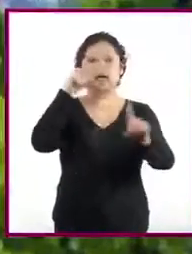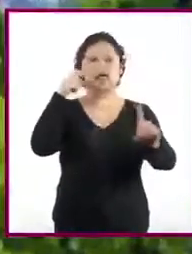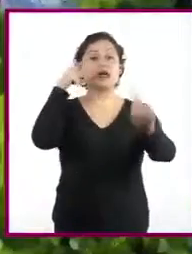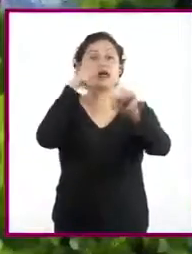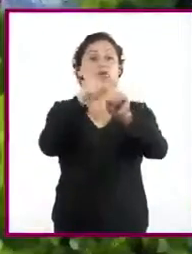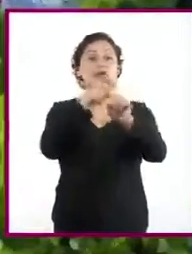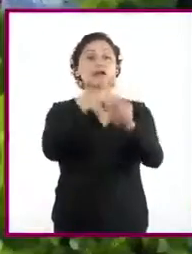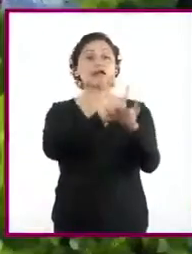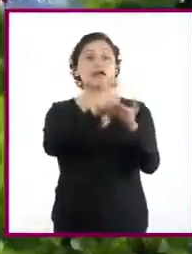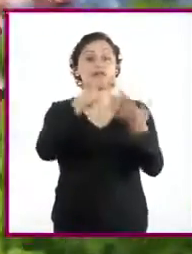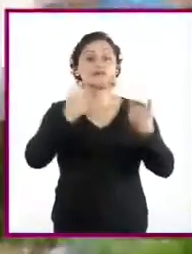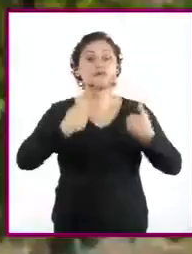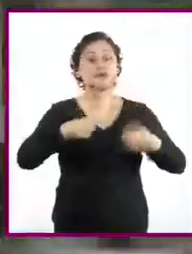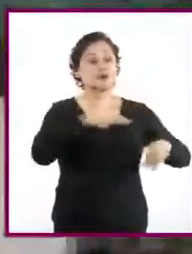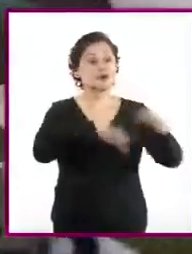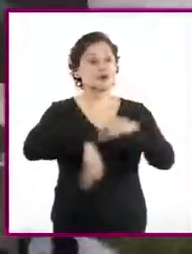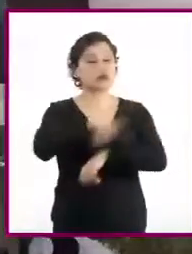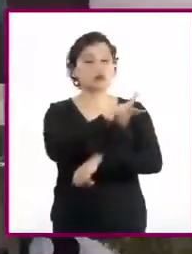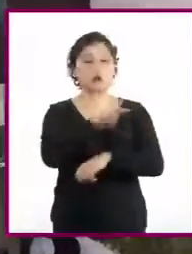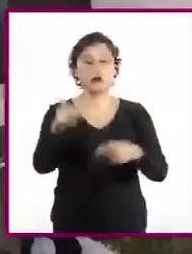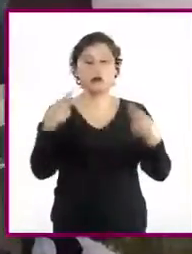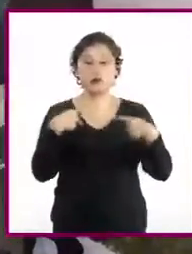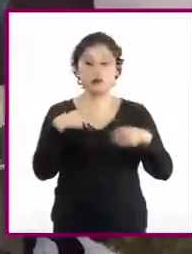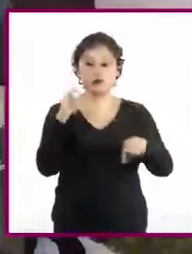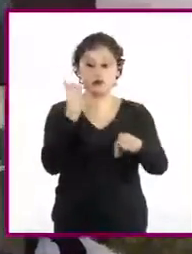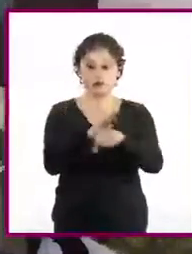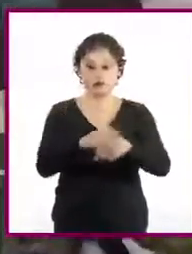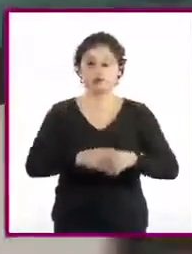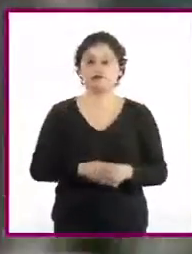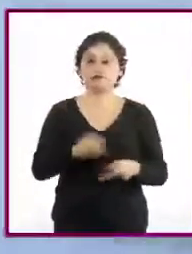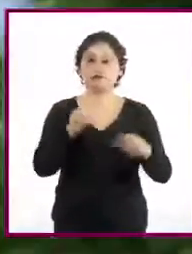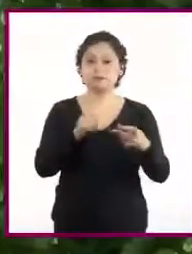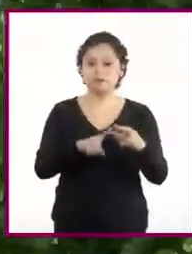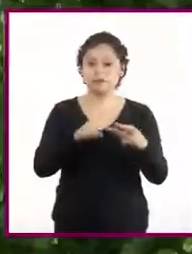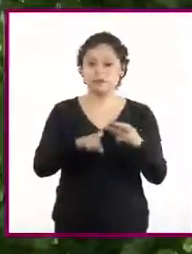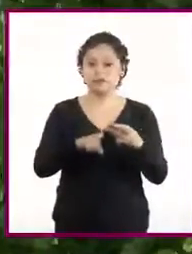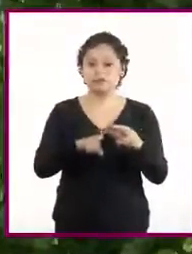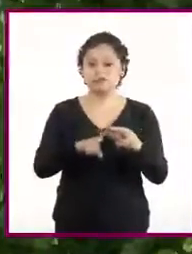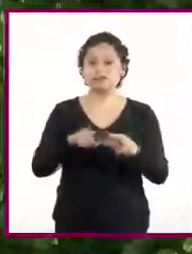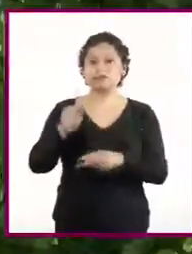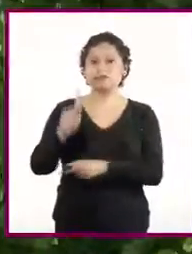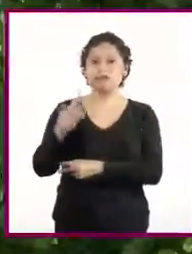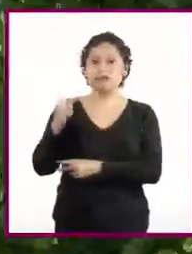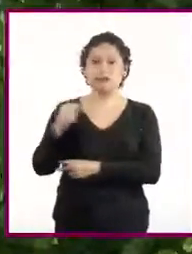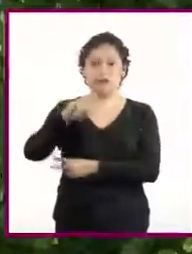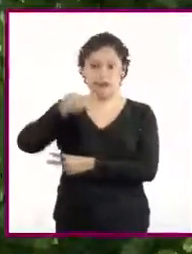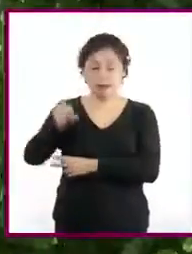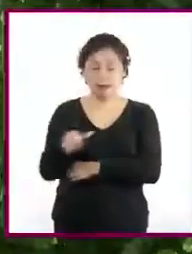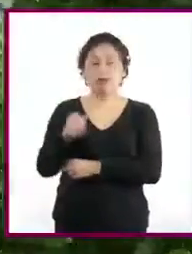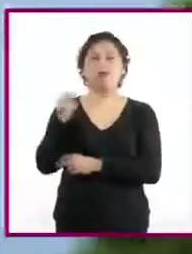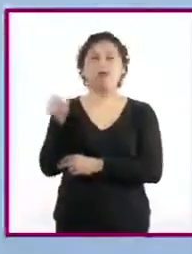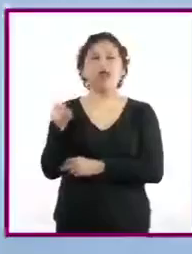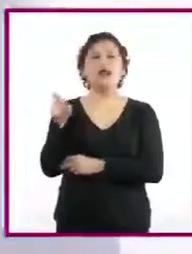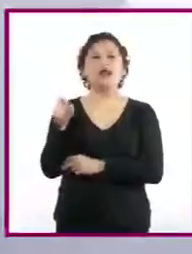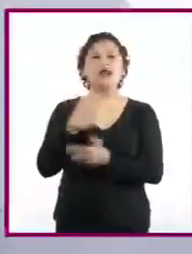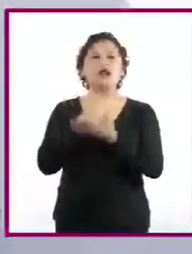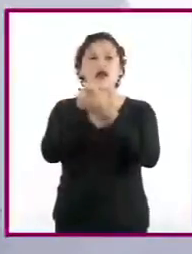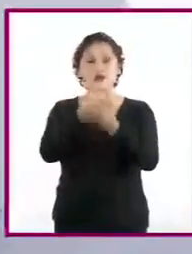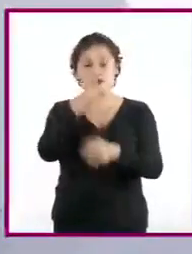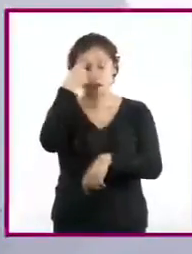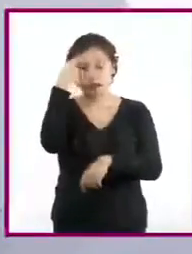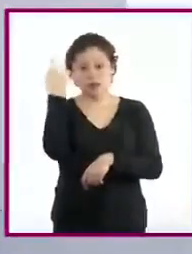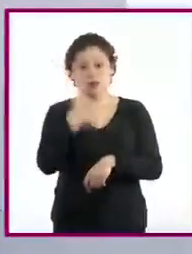humanos de las personas. Las agencias del Ministerio Público que orientan a los ciudadanos para levantar denuncias por